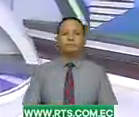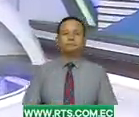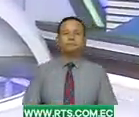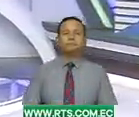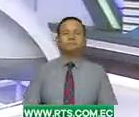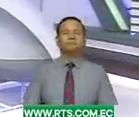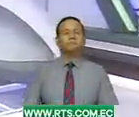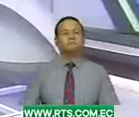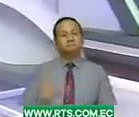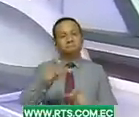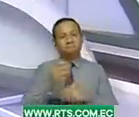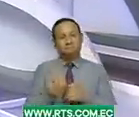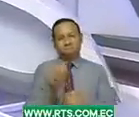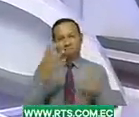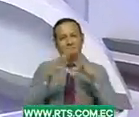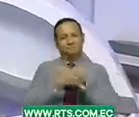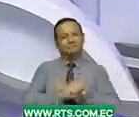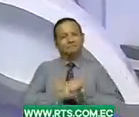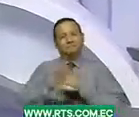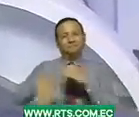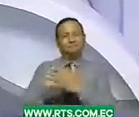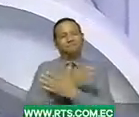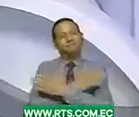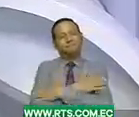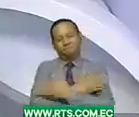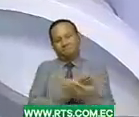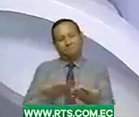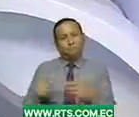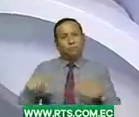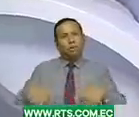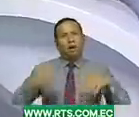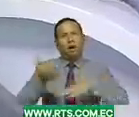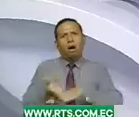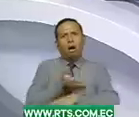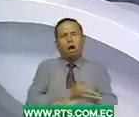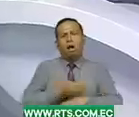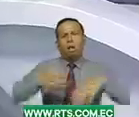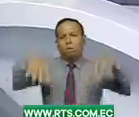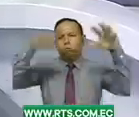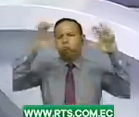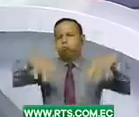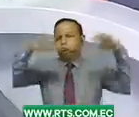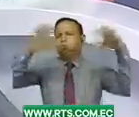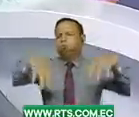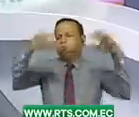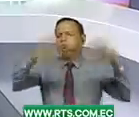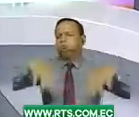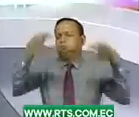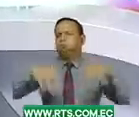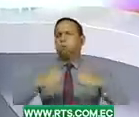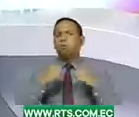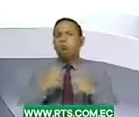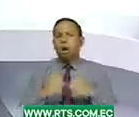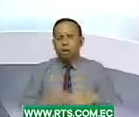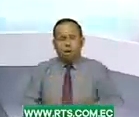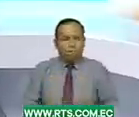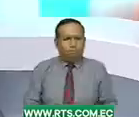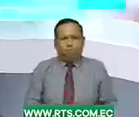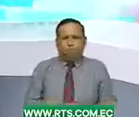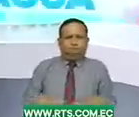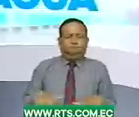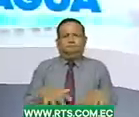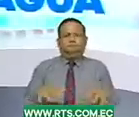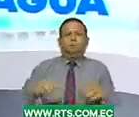Queridos televidentes, buenas noches y bienvenidos. La torrencial lluvia que cayó en Guayaquil dejó graves consecuencias a